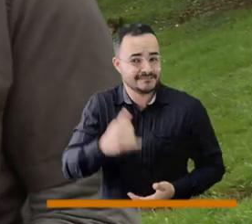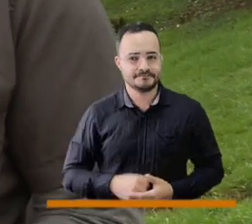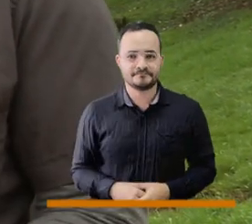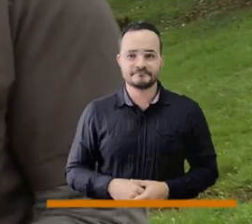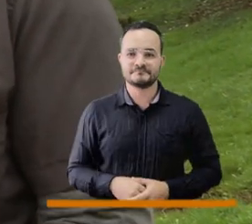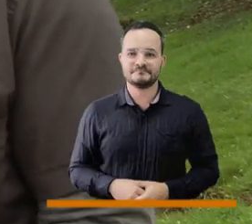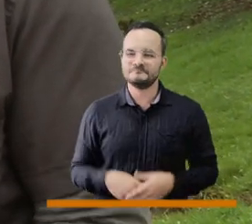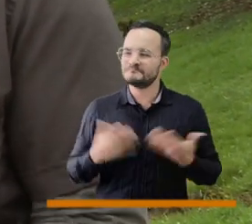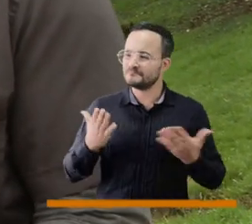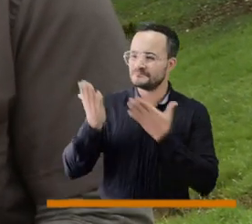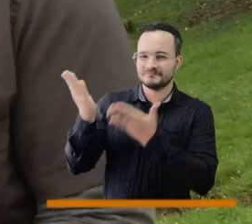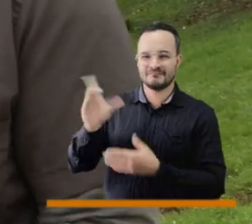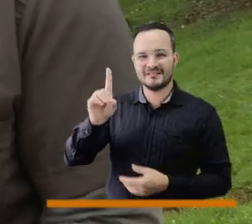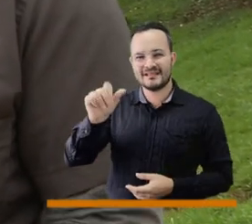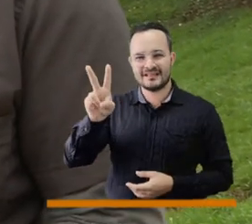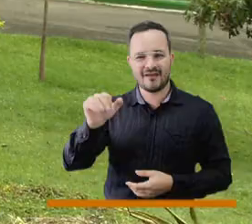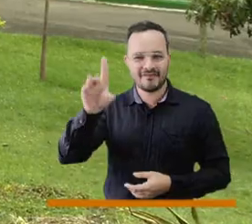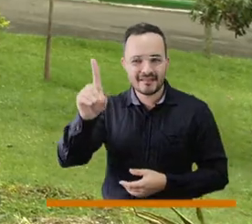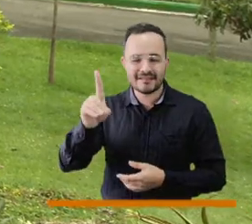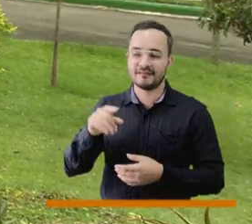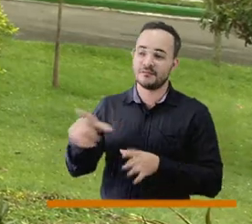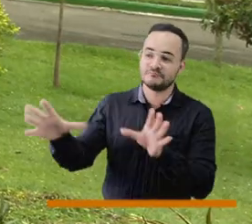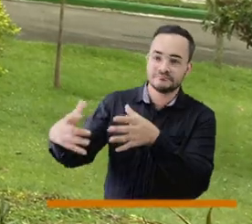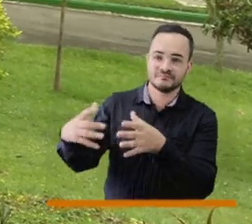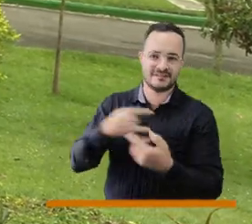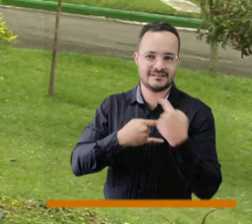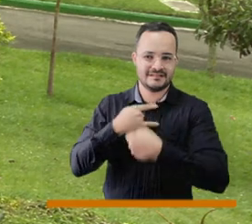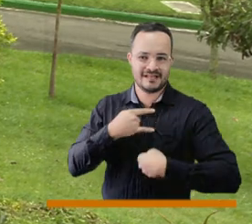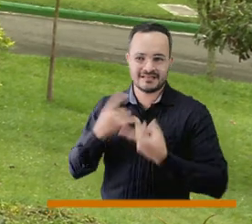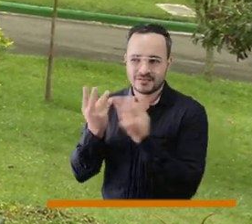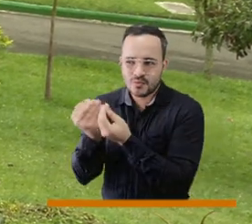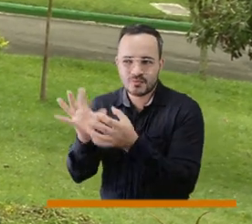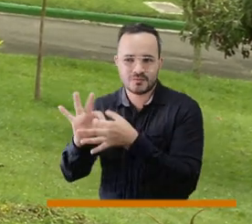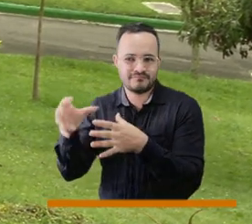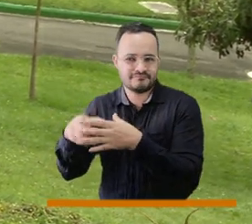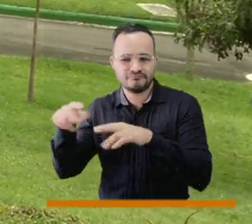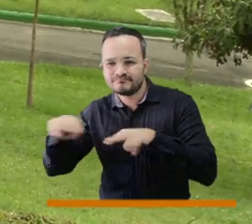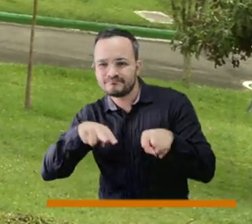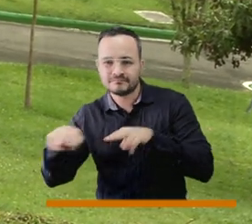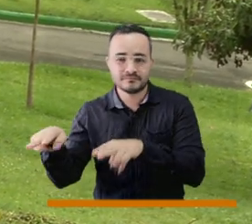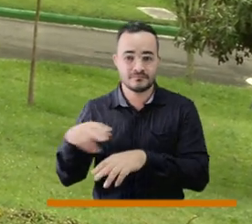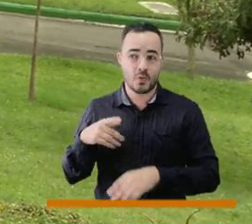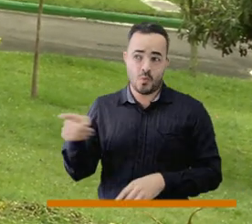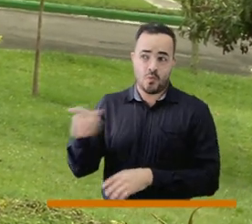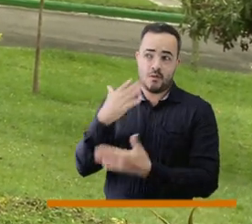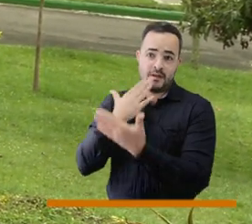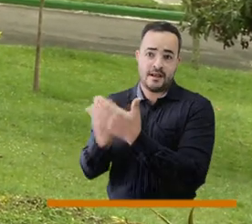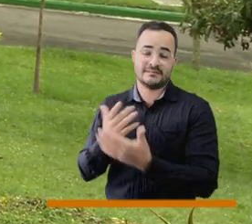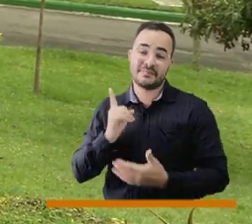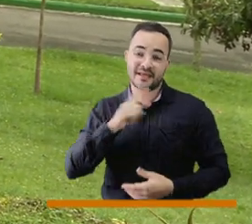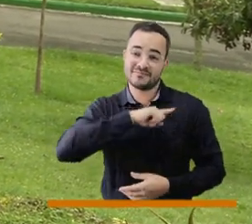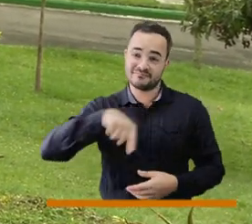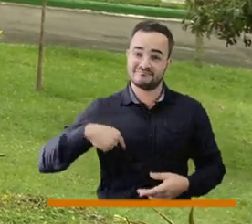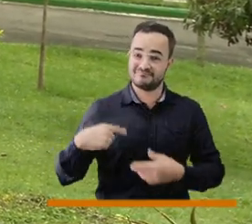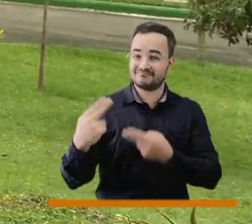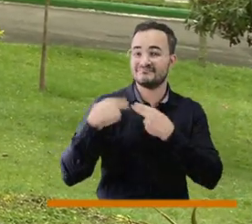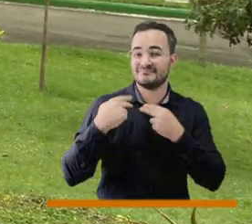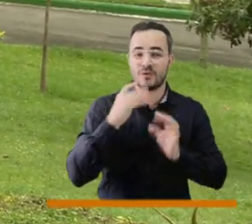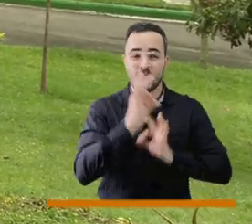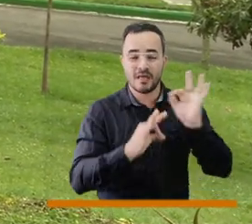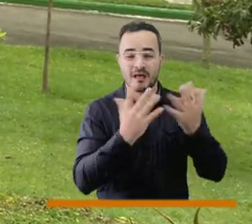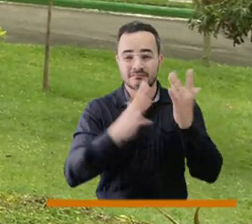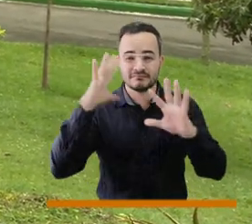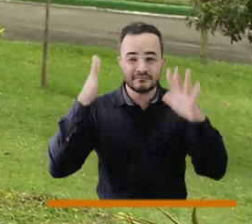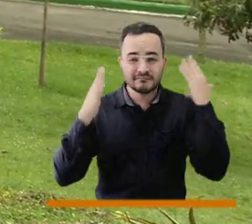que son animales sintientes y que nos requieren. Aunque existan guardianes como David y su equipo de trabajo de la Universidad CES, nosotros